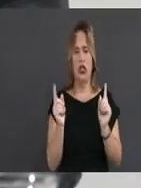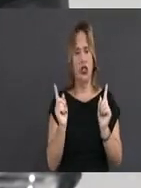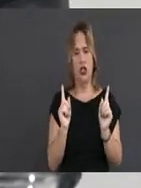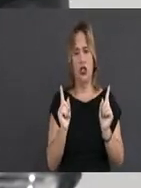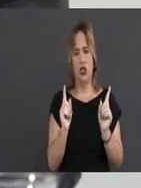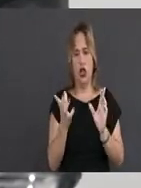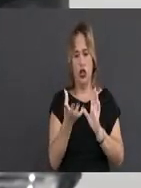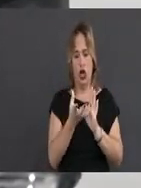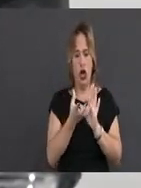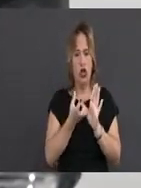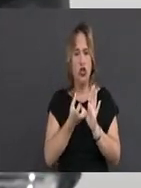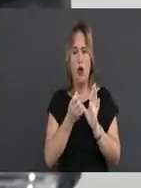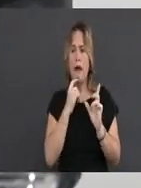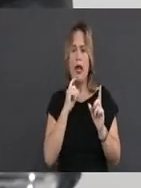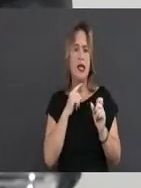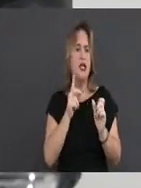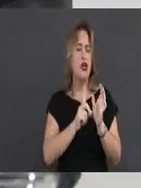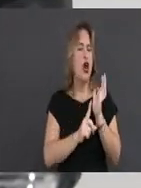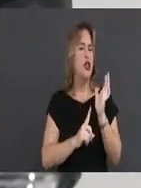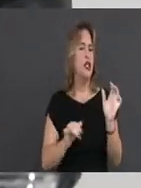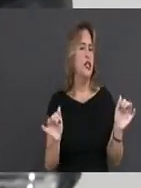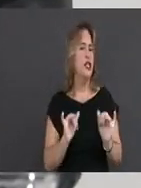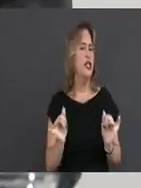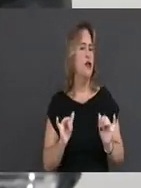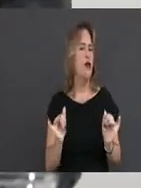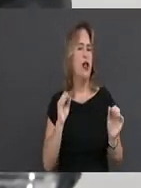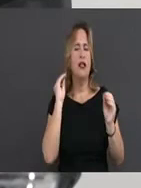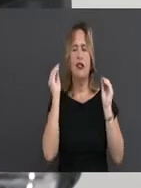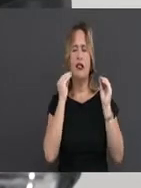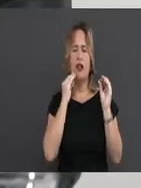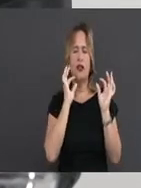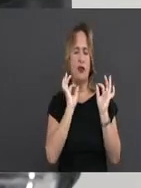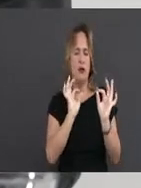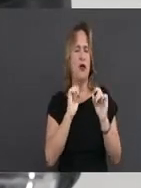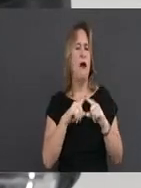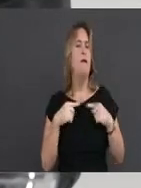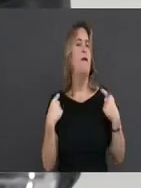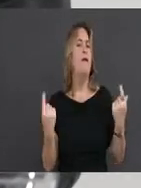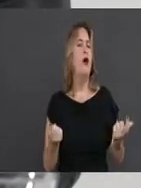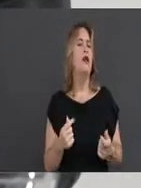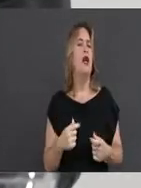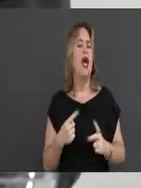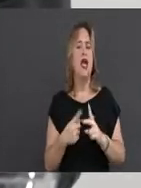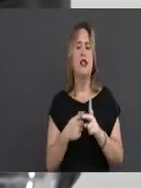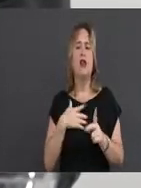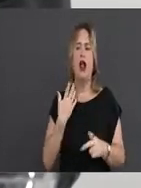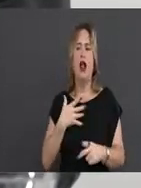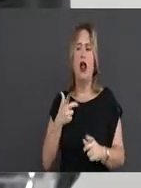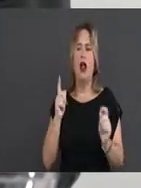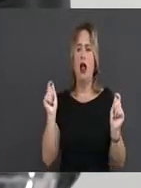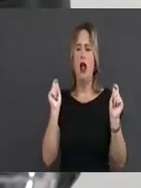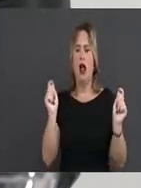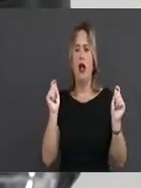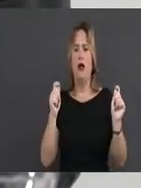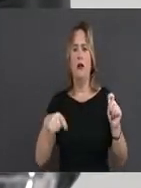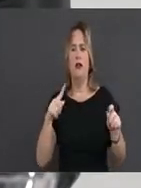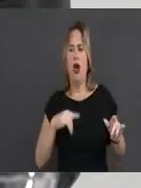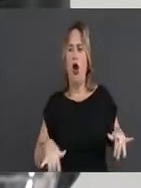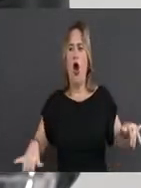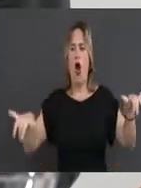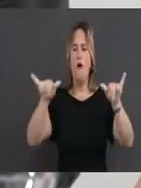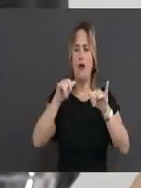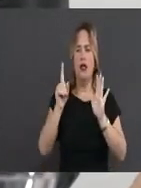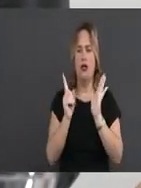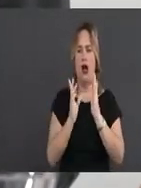no consume igual y hay que hacer también evaluaciones puntuales porque es una queja prácticamente unánime de la